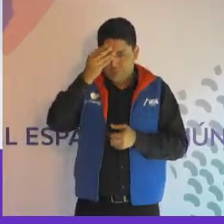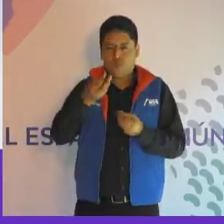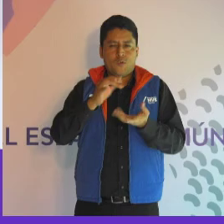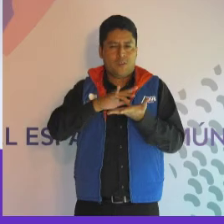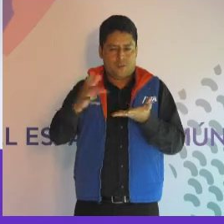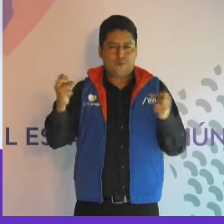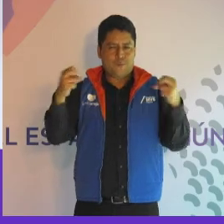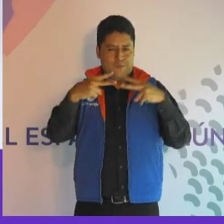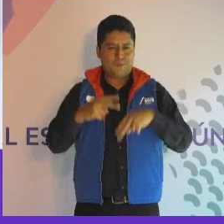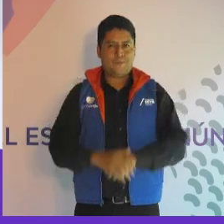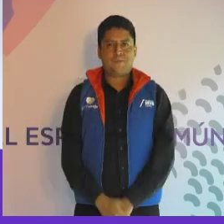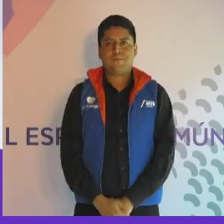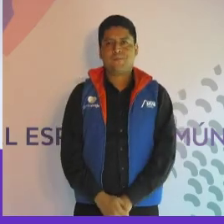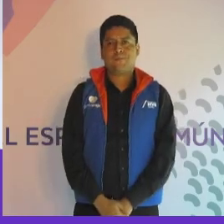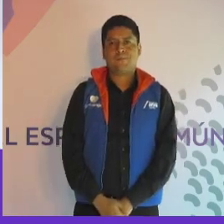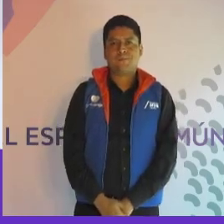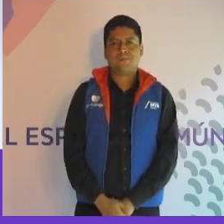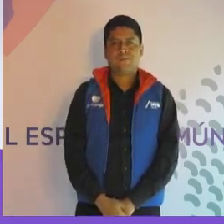en unos minutos.